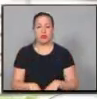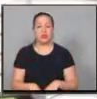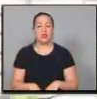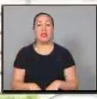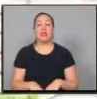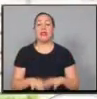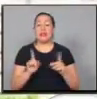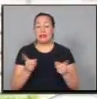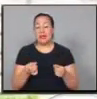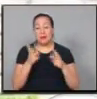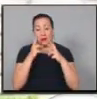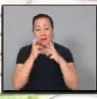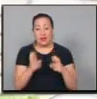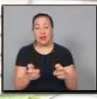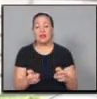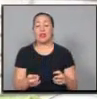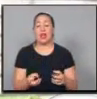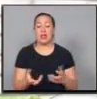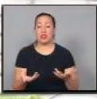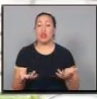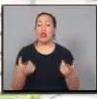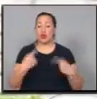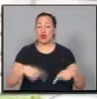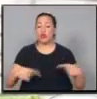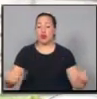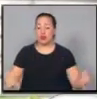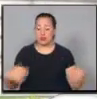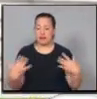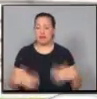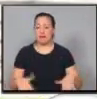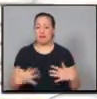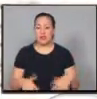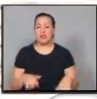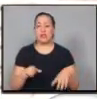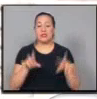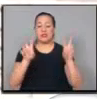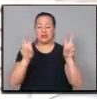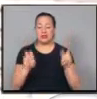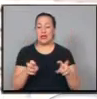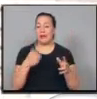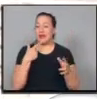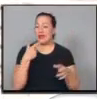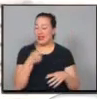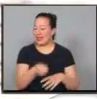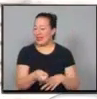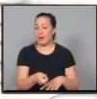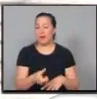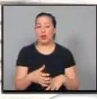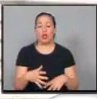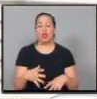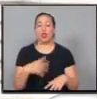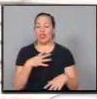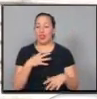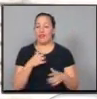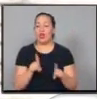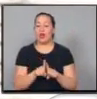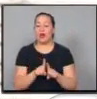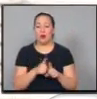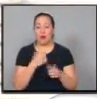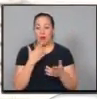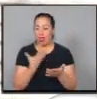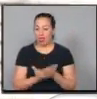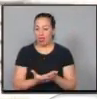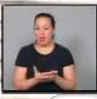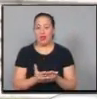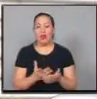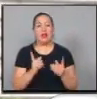objeto de pericias. Bueno, ahí tenés realmente detalles impresionantes de este crimen que no deja de sorprender, ¿no? Sí,